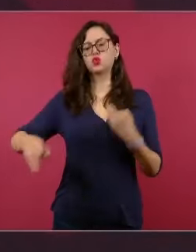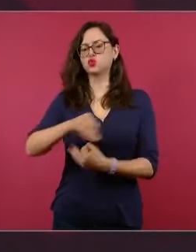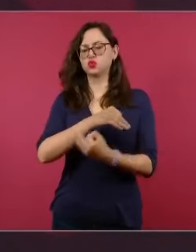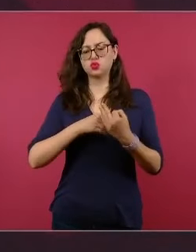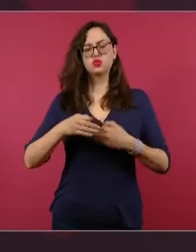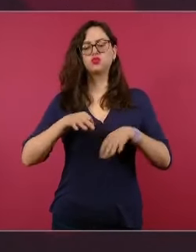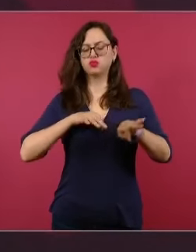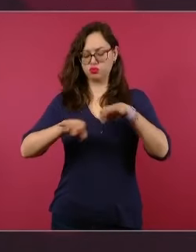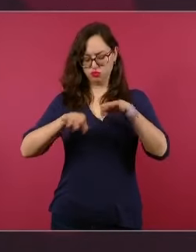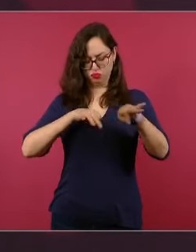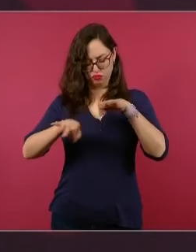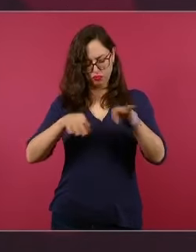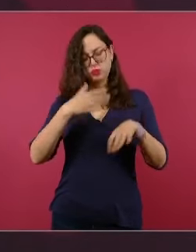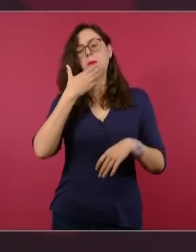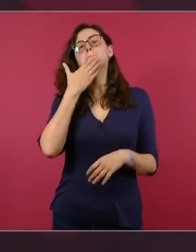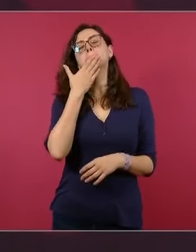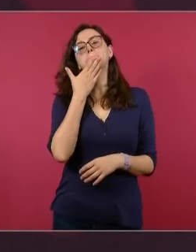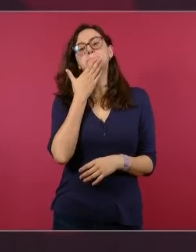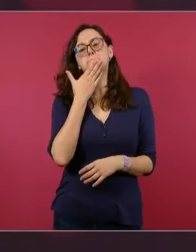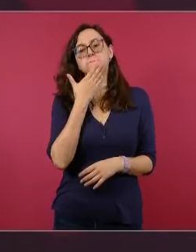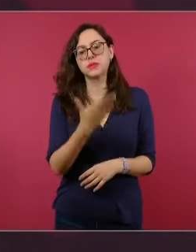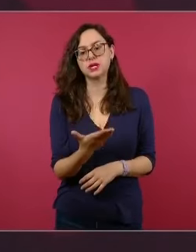todos están trabajando bien